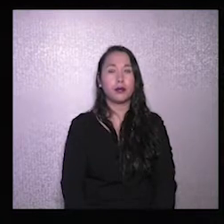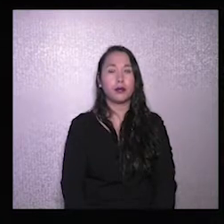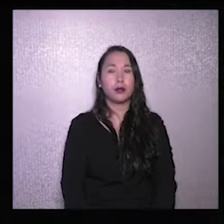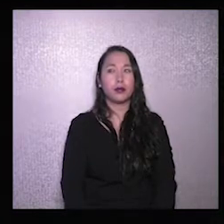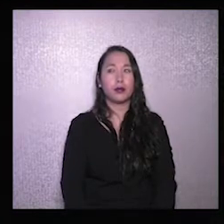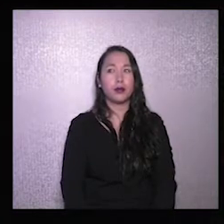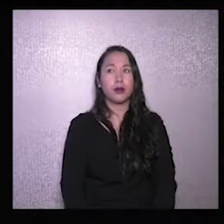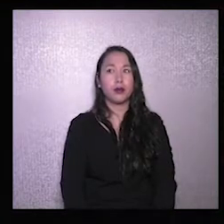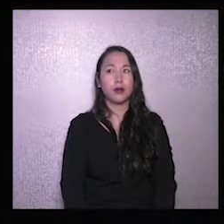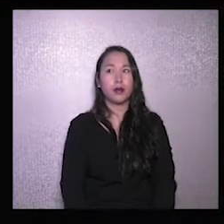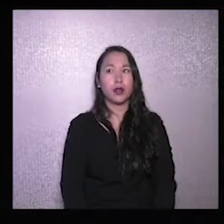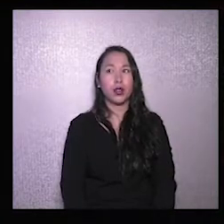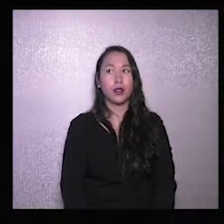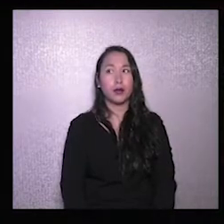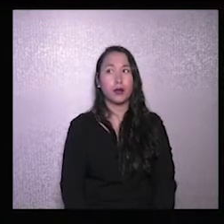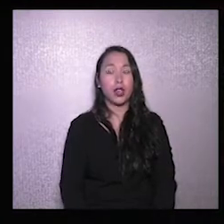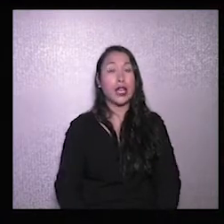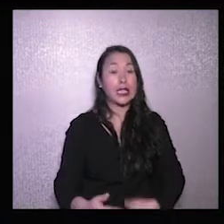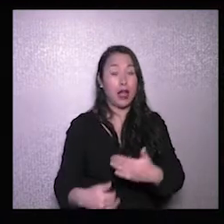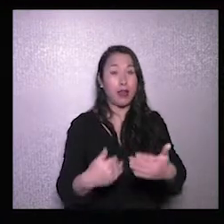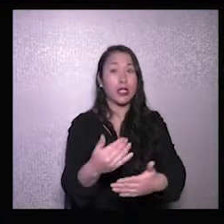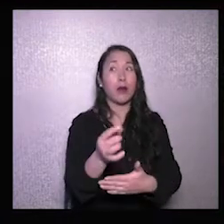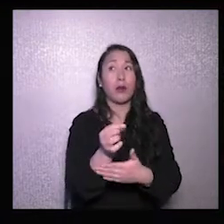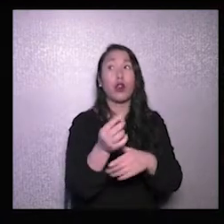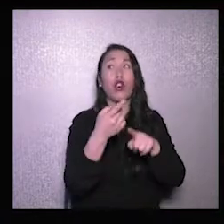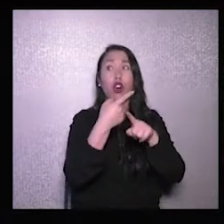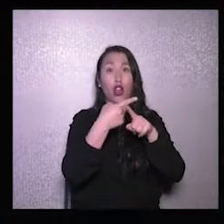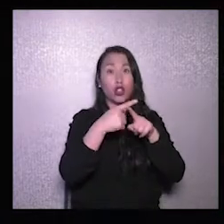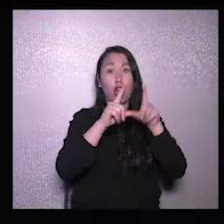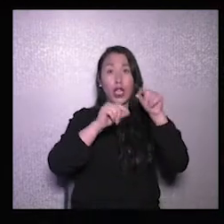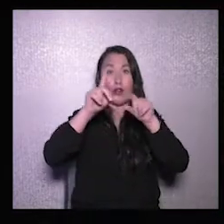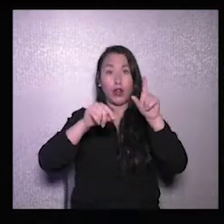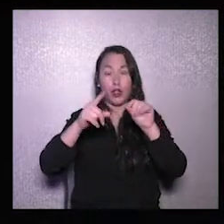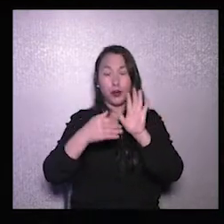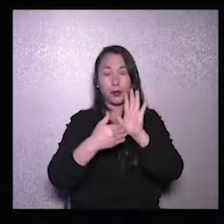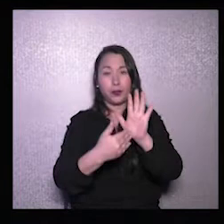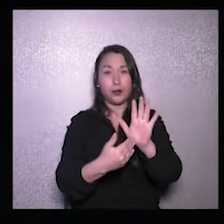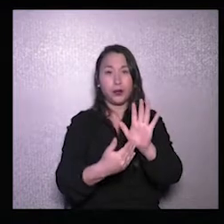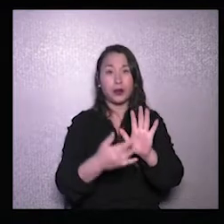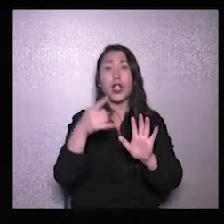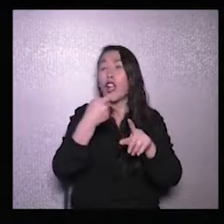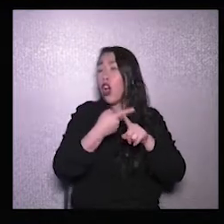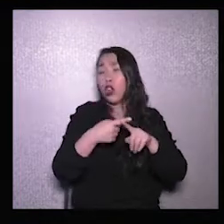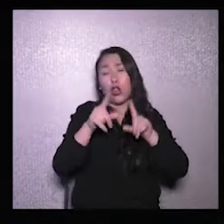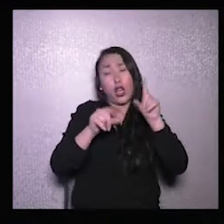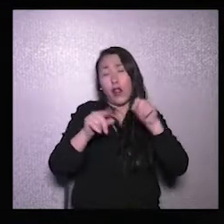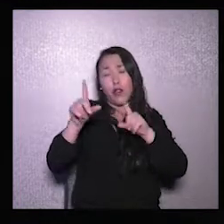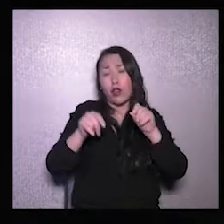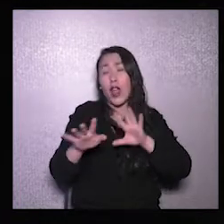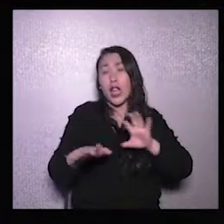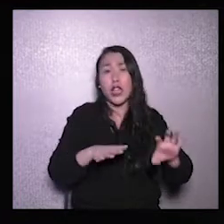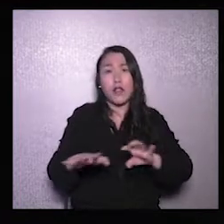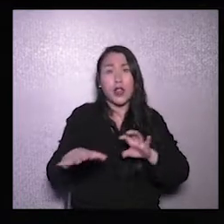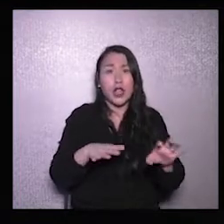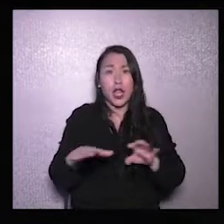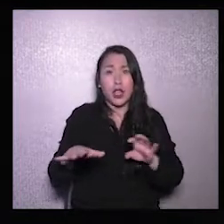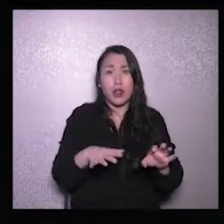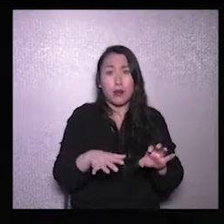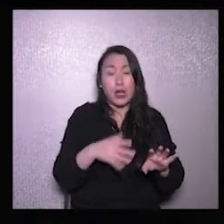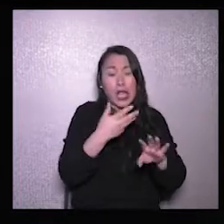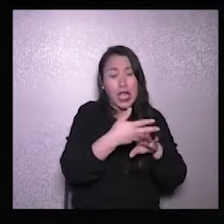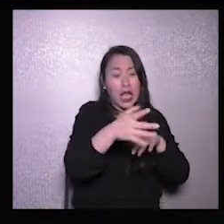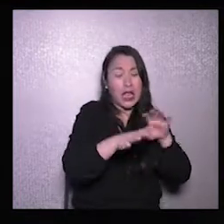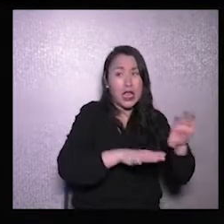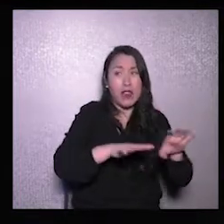Ahora, si avanzamos un poquitito más, aquí les muestro otro gráfico. Este es otro gráfico de actividad, pero como en gráficos de